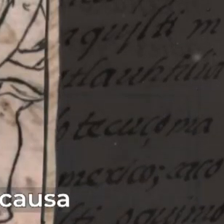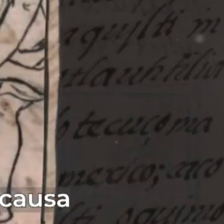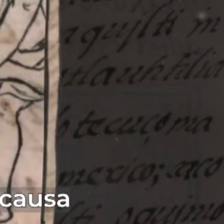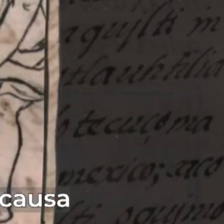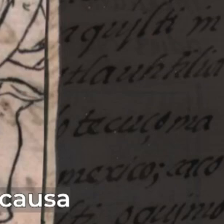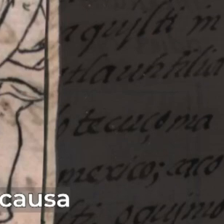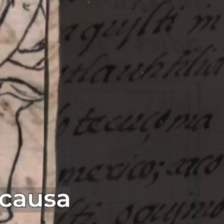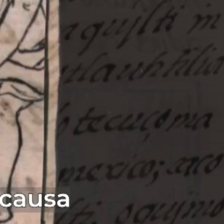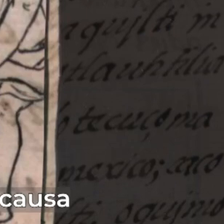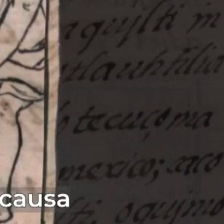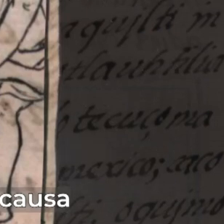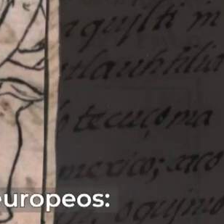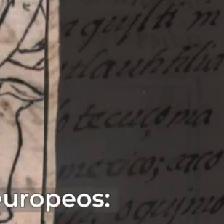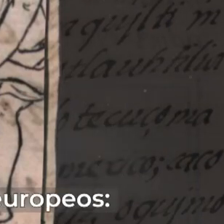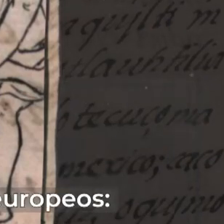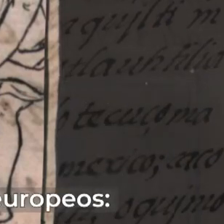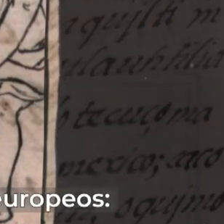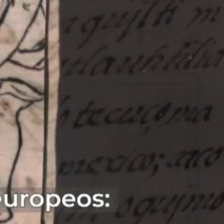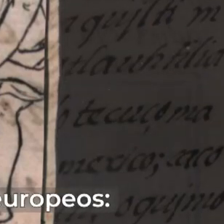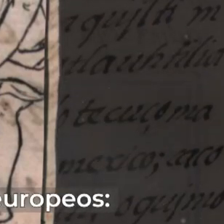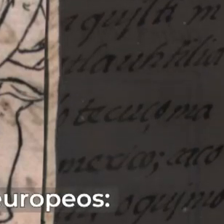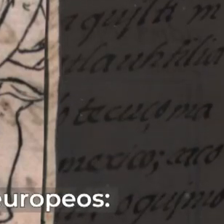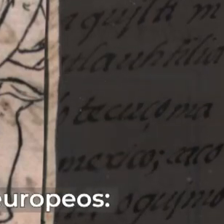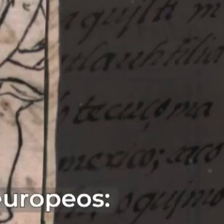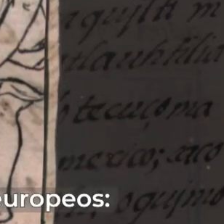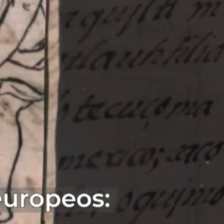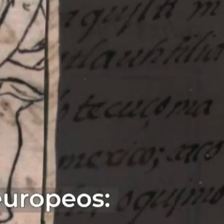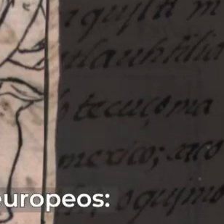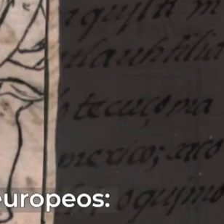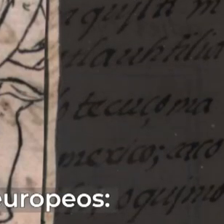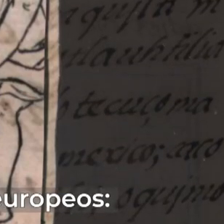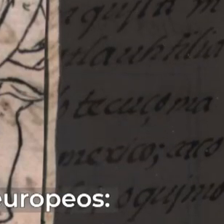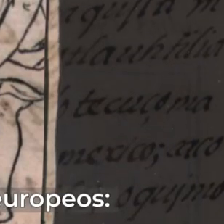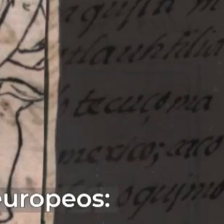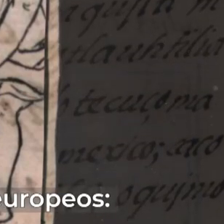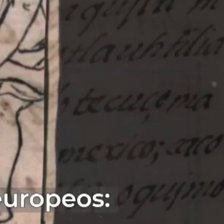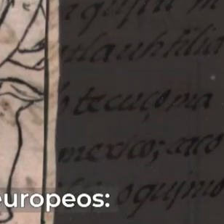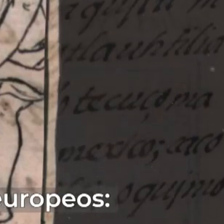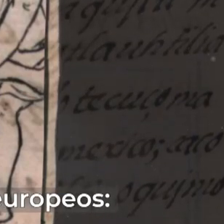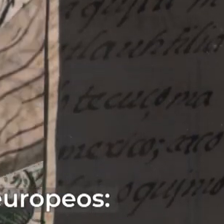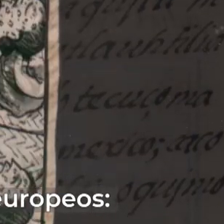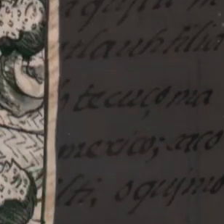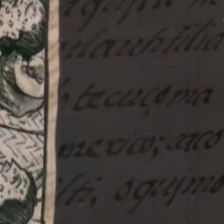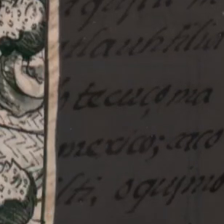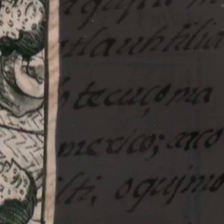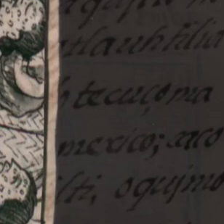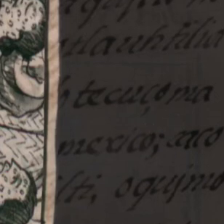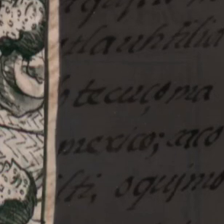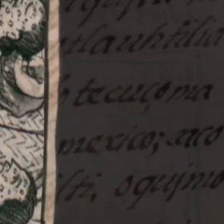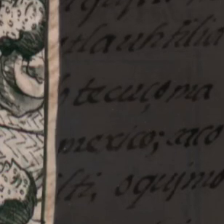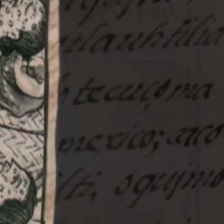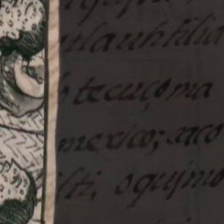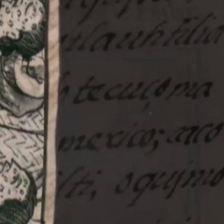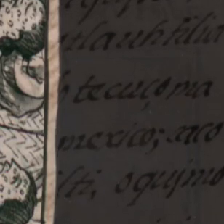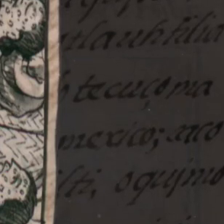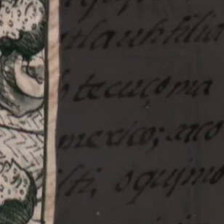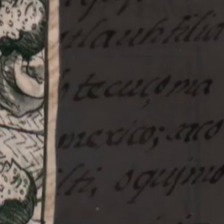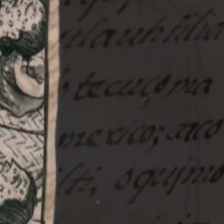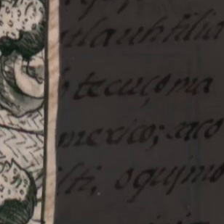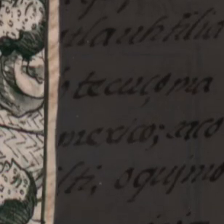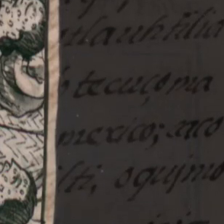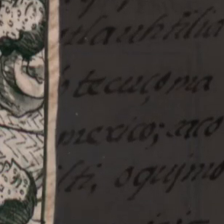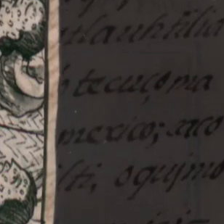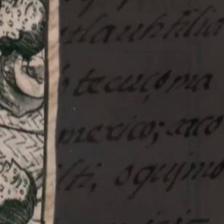habitantes murieron a causa de las nuevas enfermedades traídas por los europeos, viruela, fiebre amarilla